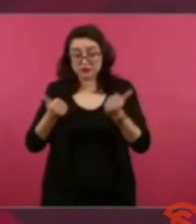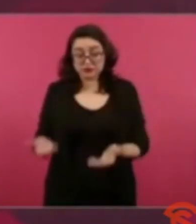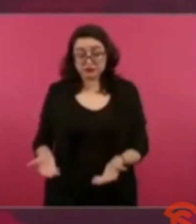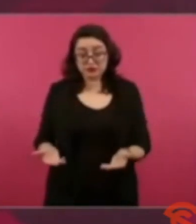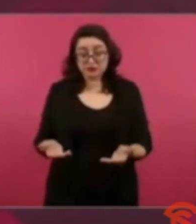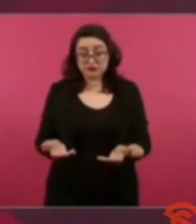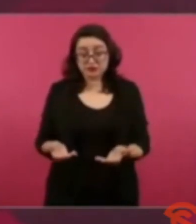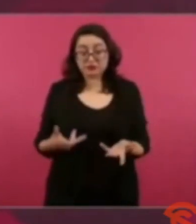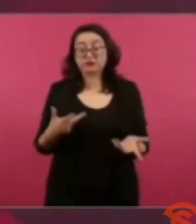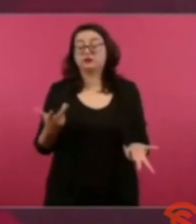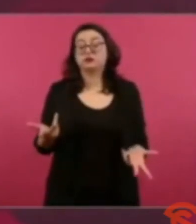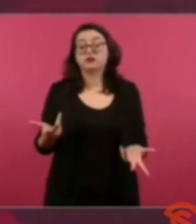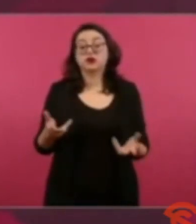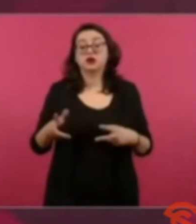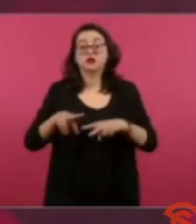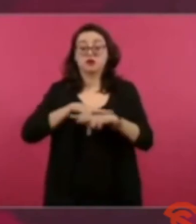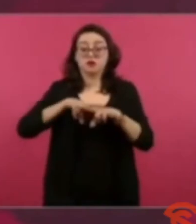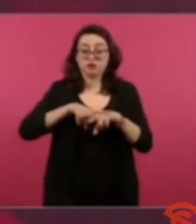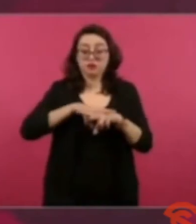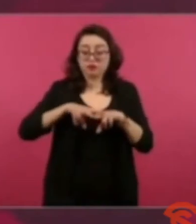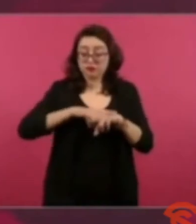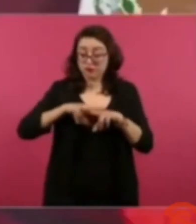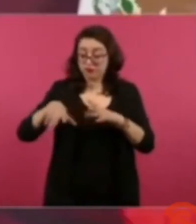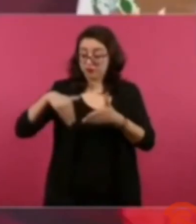en cada estación de ferrocarril,